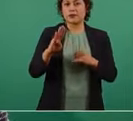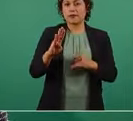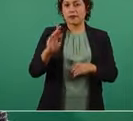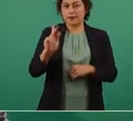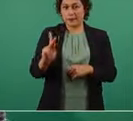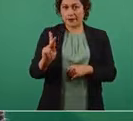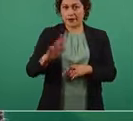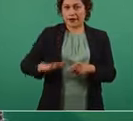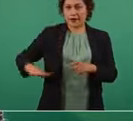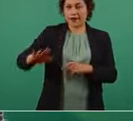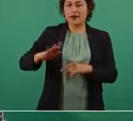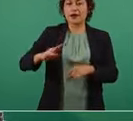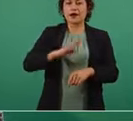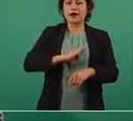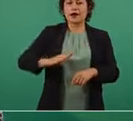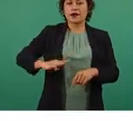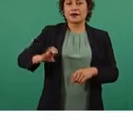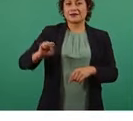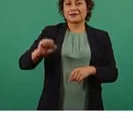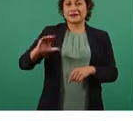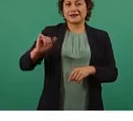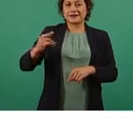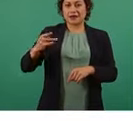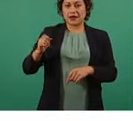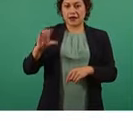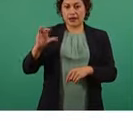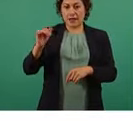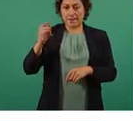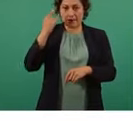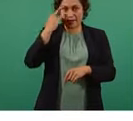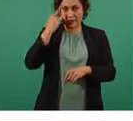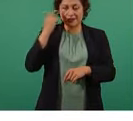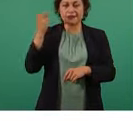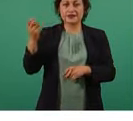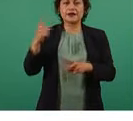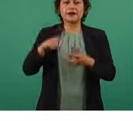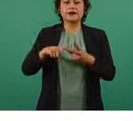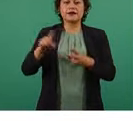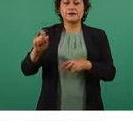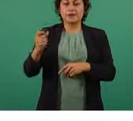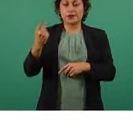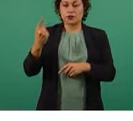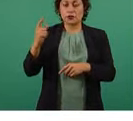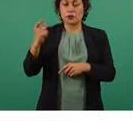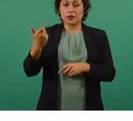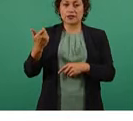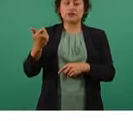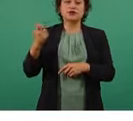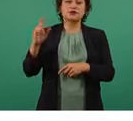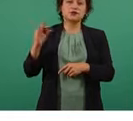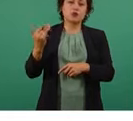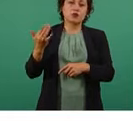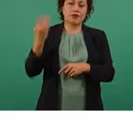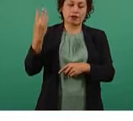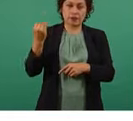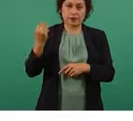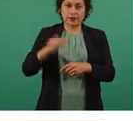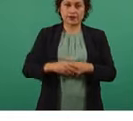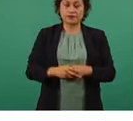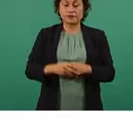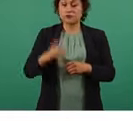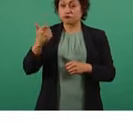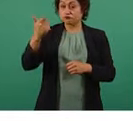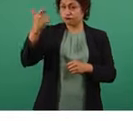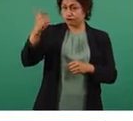el municipio Escárcega, Campeche, con un precio promedio de 21 pesos con 59 centavos por litro. Por su parte, el más bajo